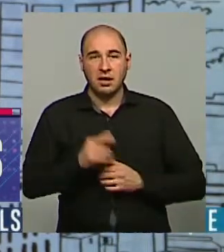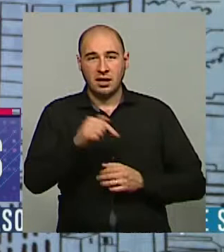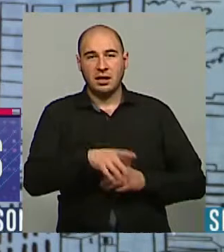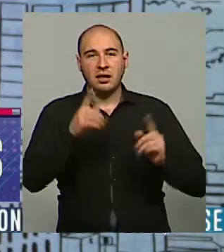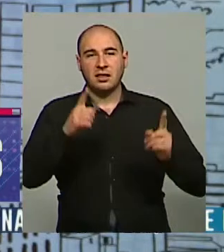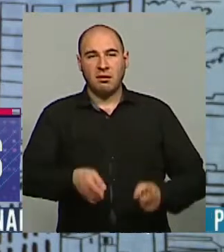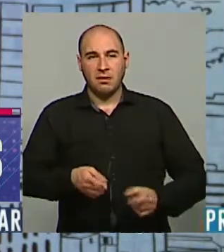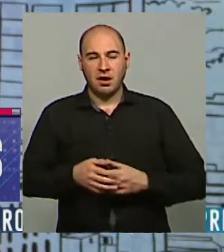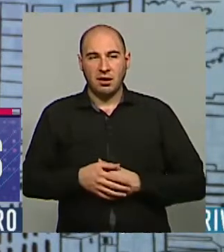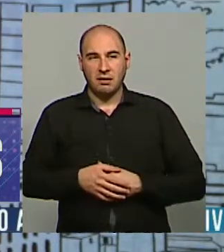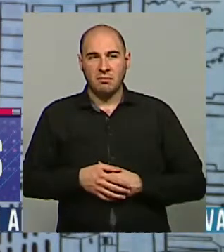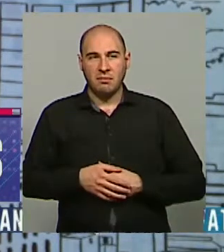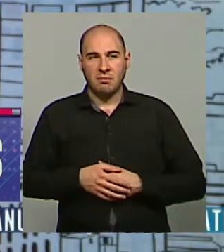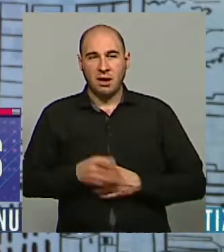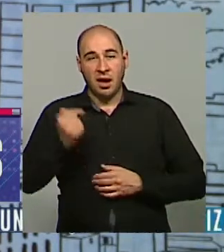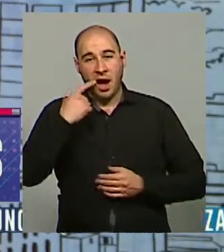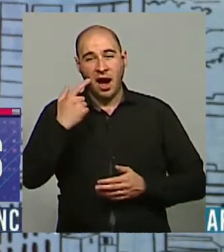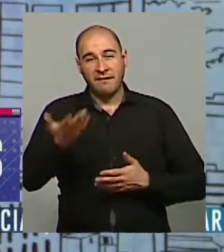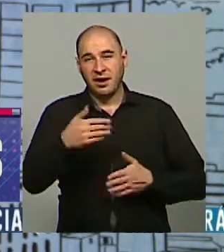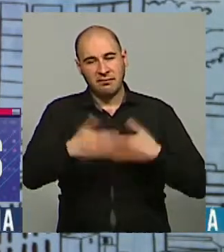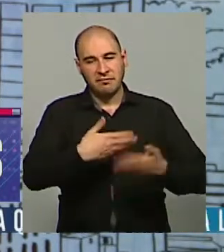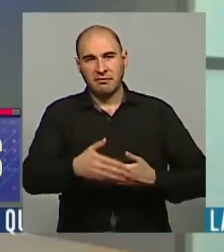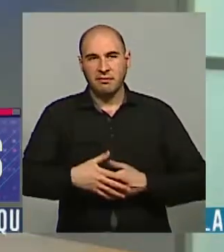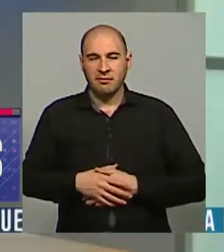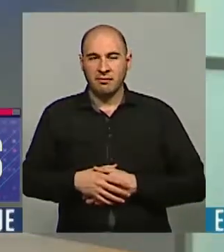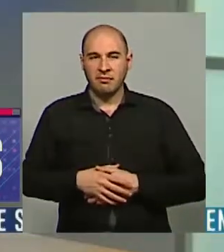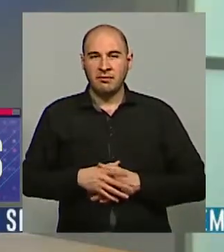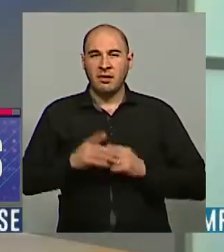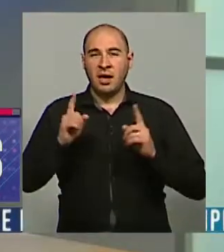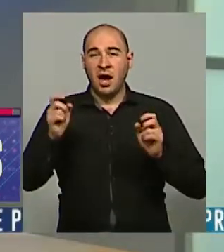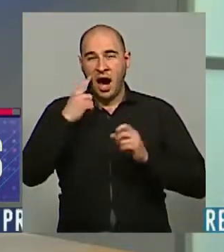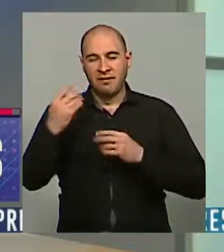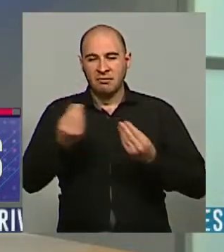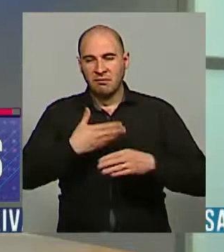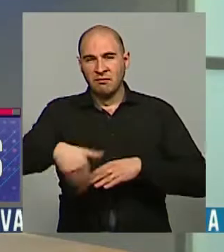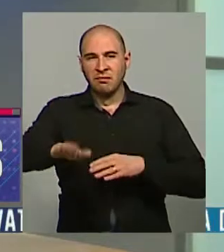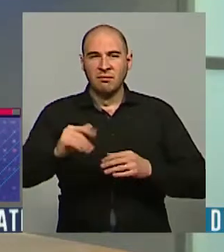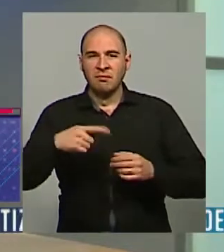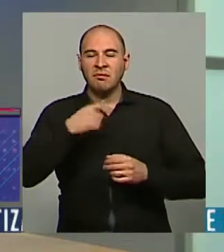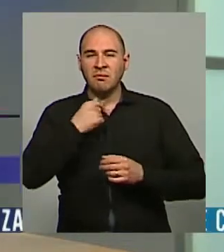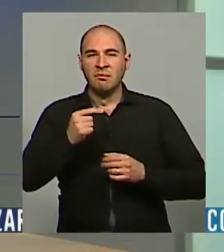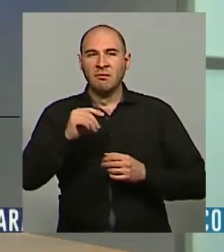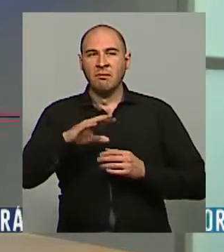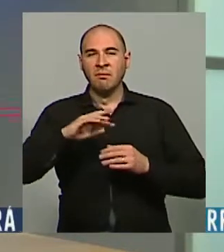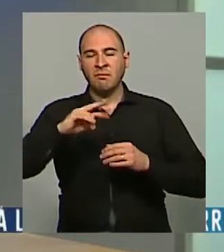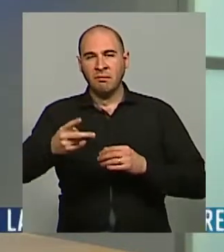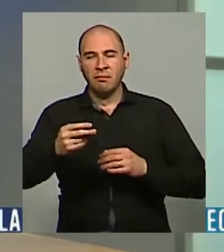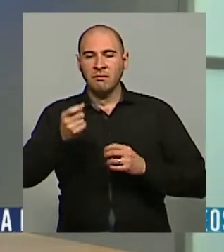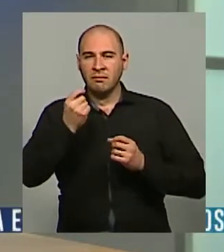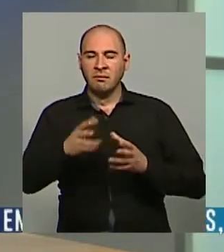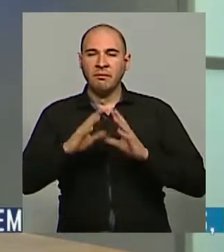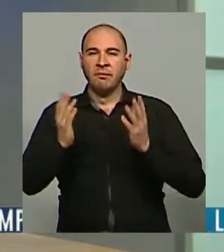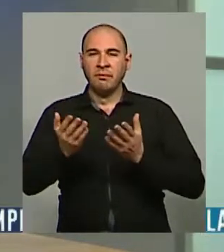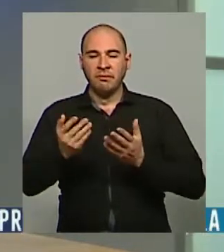también habrá que ver cómo sigue. Bueno, y hablando de ver cómo sigue, nosotros queremos ver el próximo capítulo. Digo el mundo porque